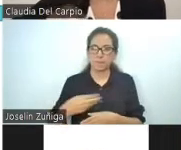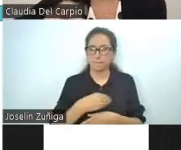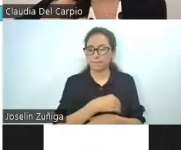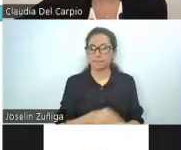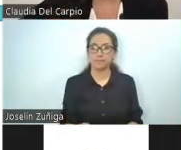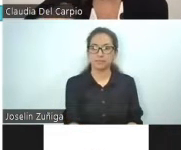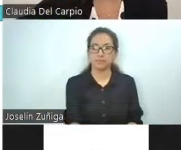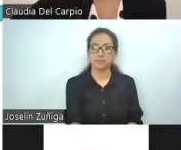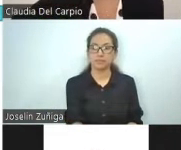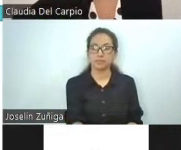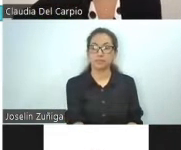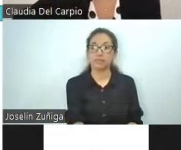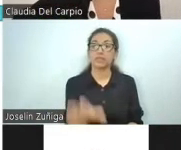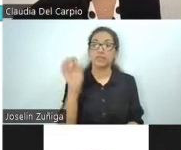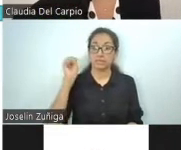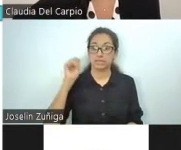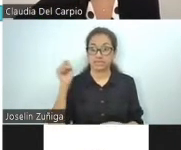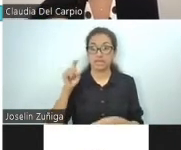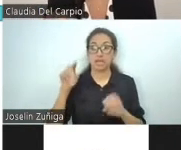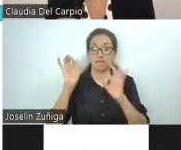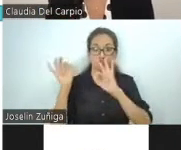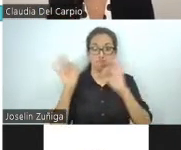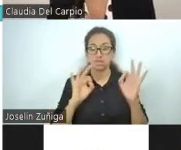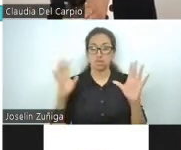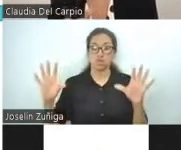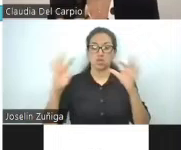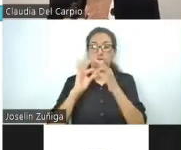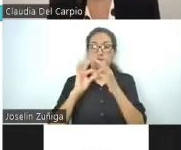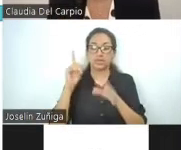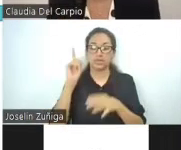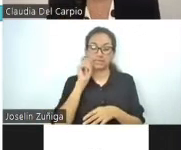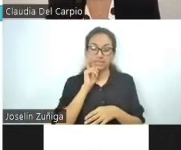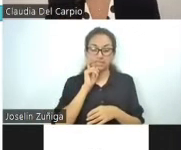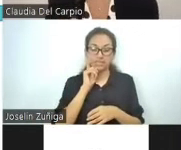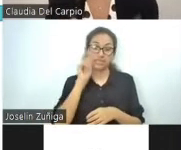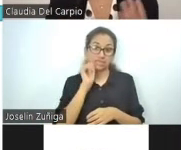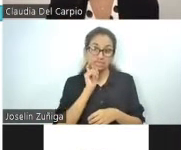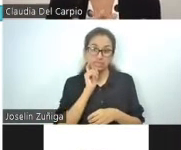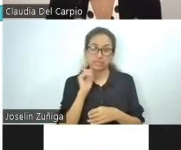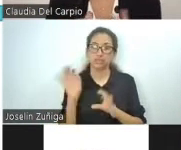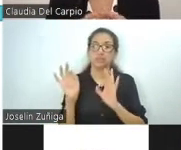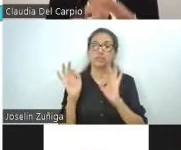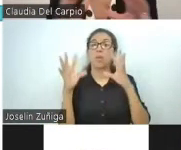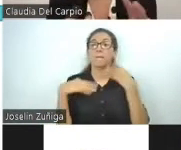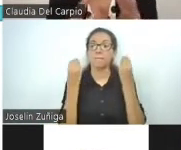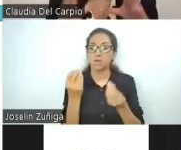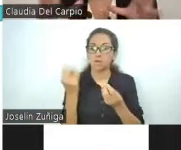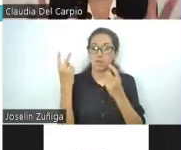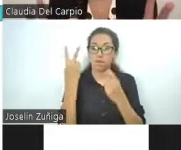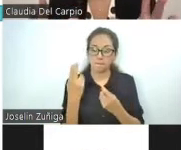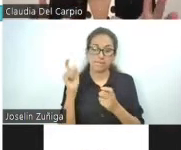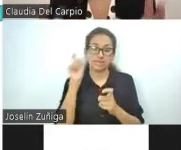Entonces, si bien las infecciones por Gardnerella vaginalis se asocian a las relaciones sexuales, porque las relaciones sexuales generan